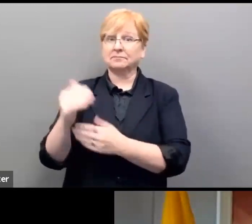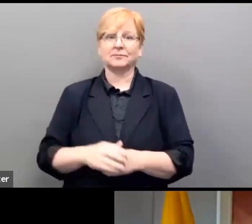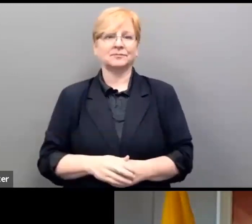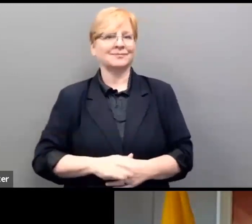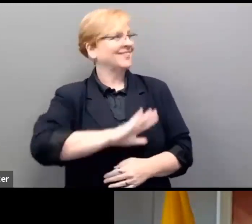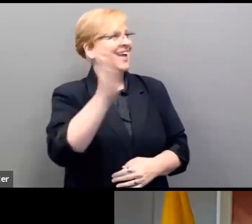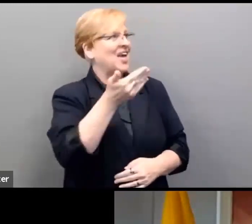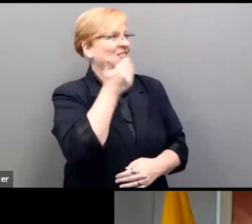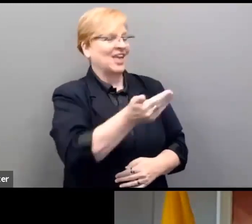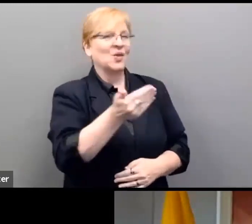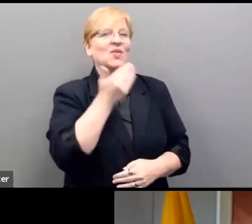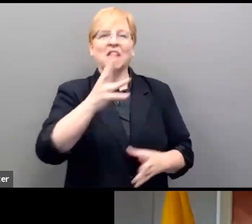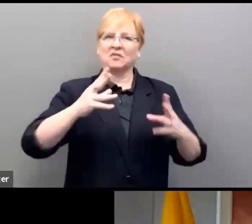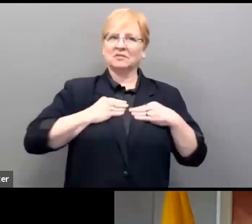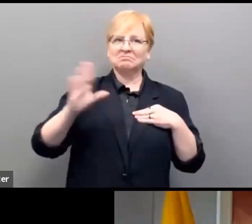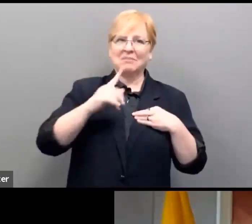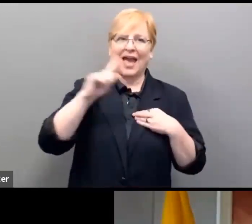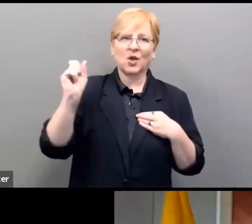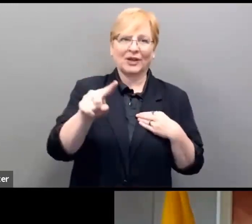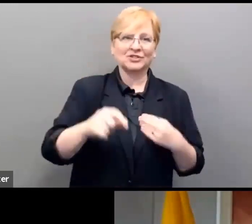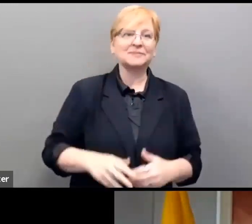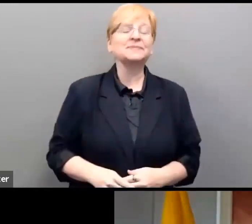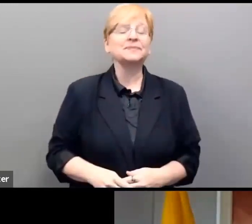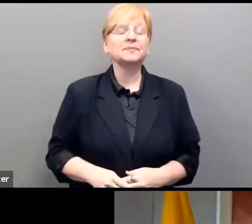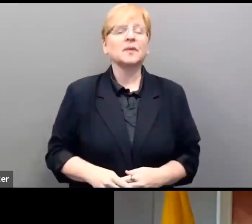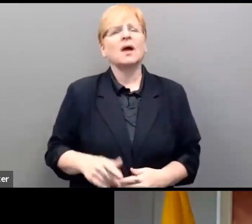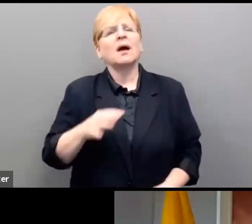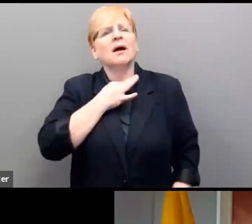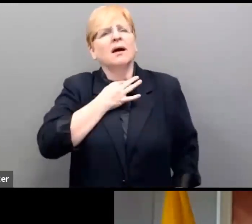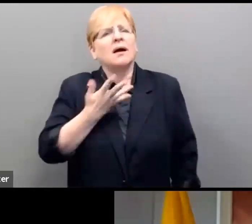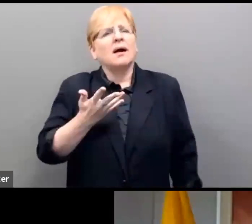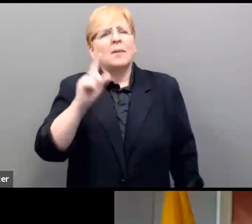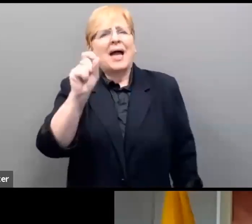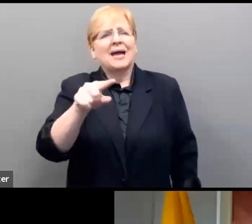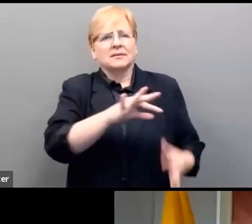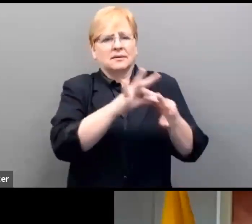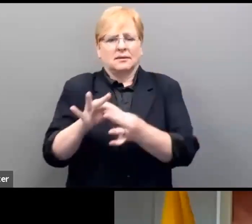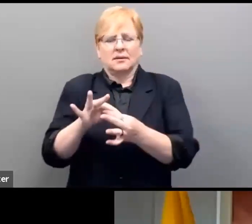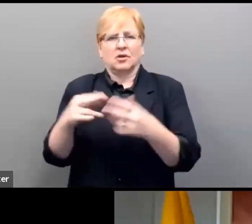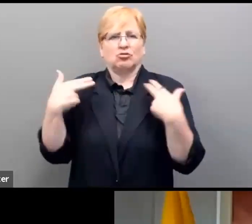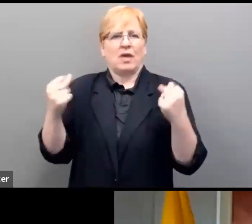las escuelas públicas. Gracias. Ahora vamos con Chris McKee con KRQE. Chris, adelante.